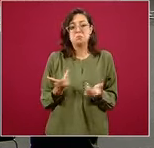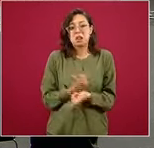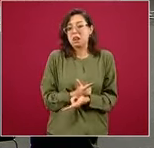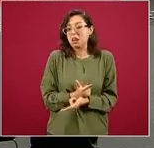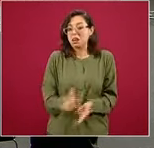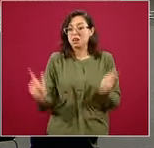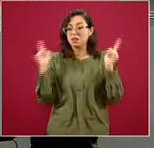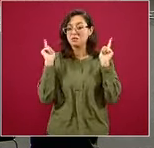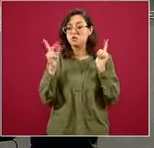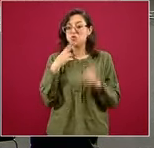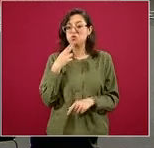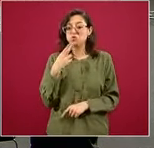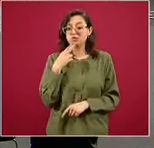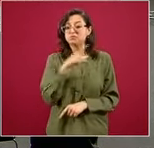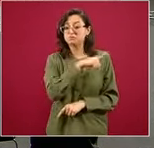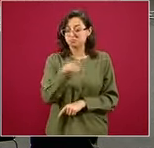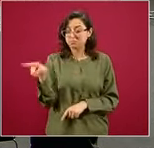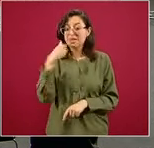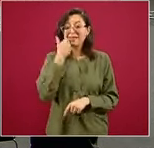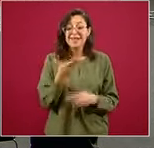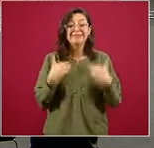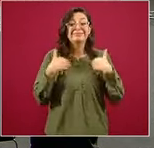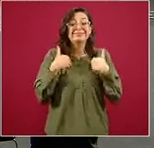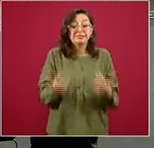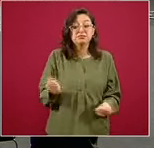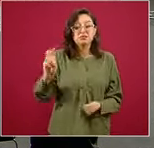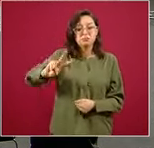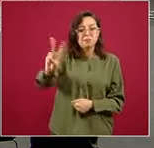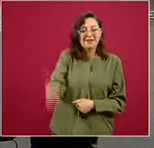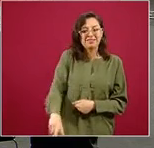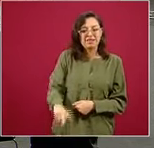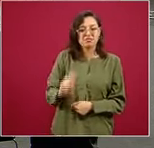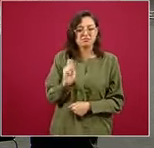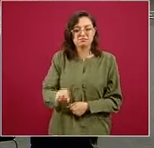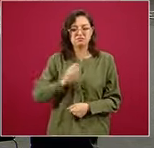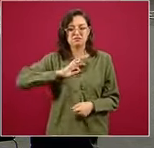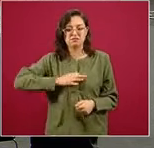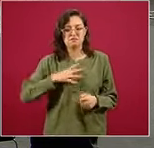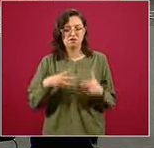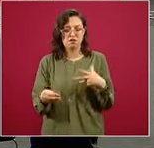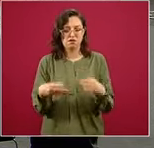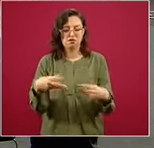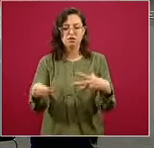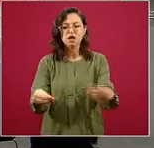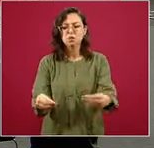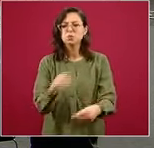quiera involucrarse con entender técnicamente esta epidemia.